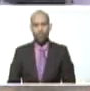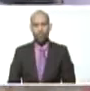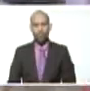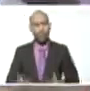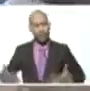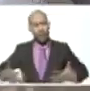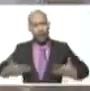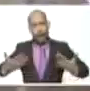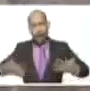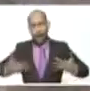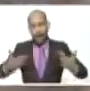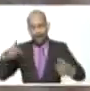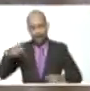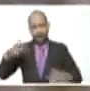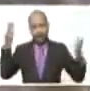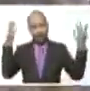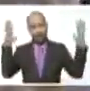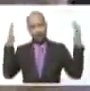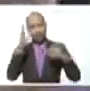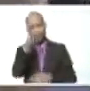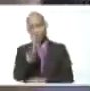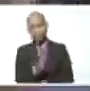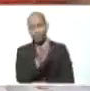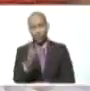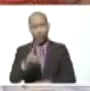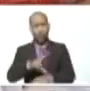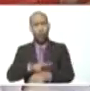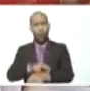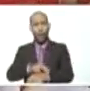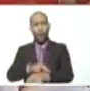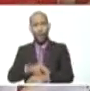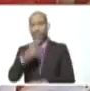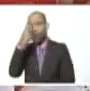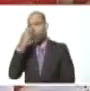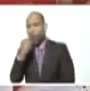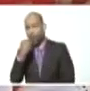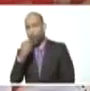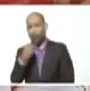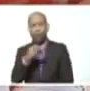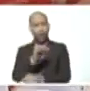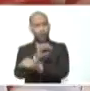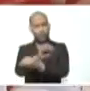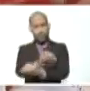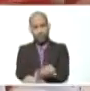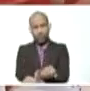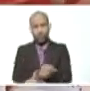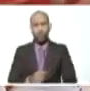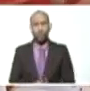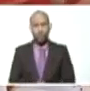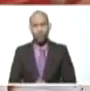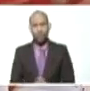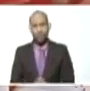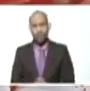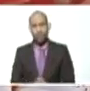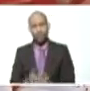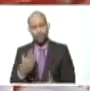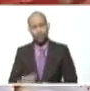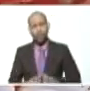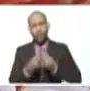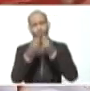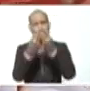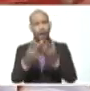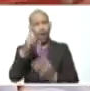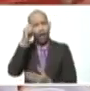Alegres por la celebración de la beatificación del médico de los pobres José Gregorio Hernández, presentemos a